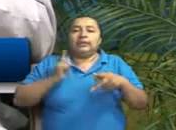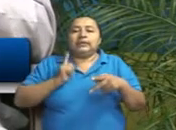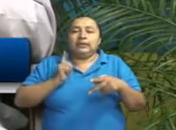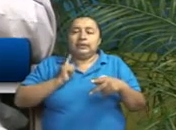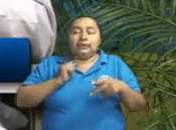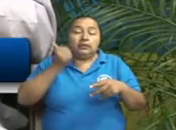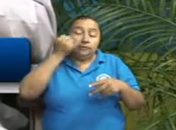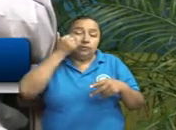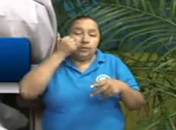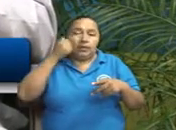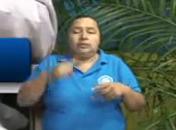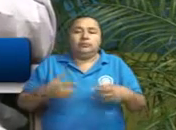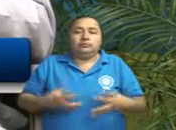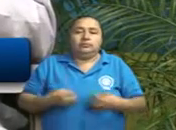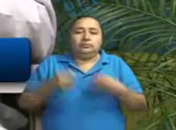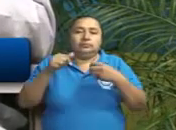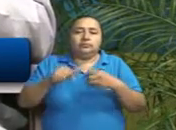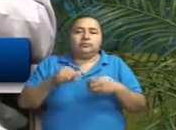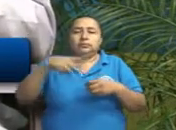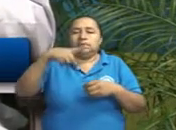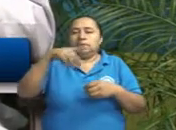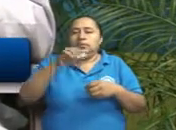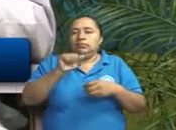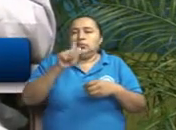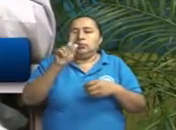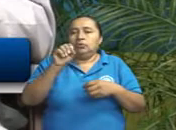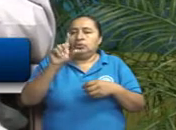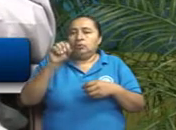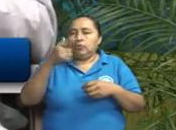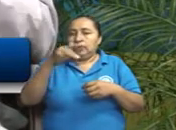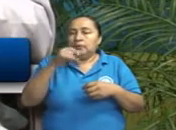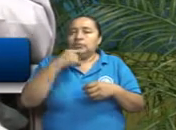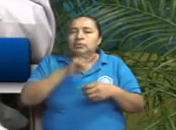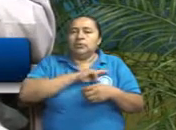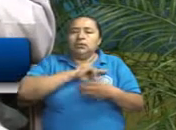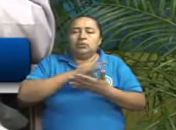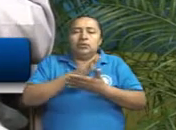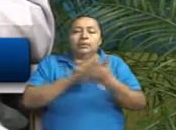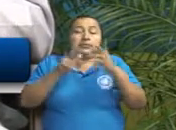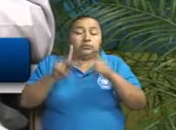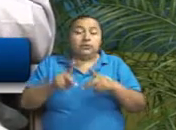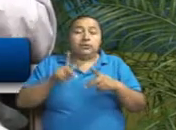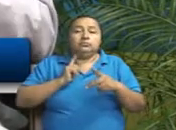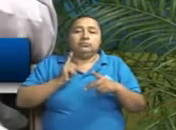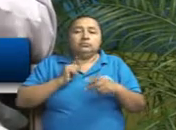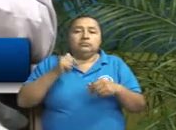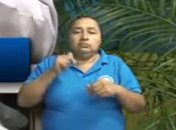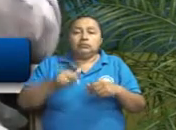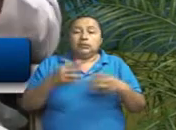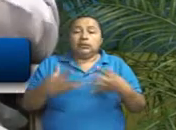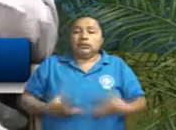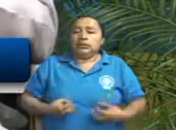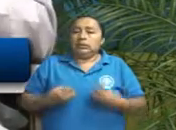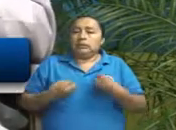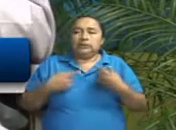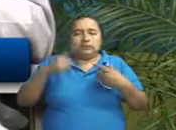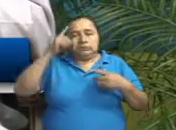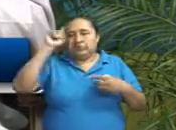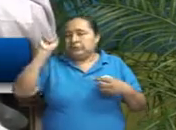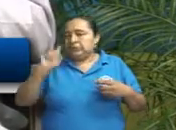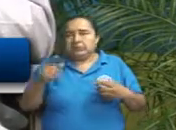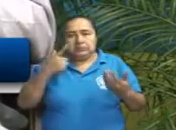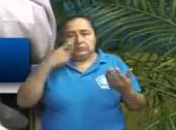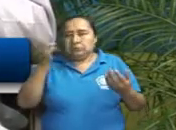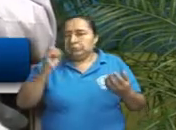padecen esta patología. Bien decía, hay personas que aún en la actualidad, pues, uh-huh. este cáncer de mama lo desconocen.